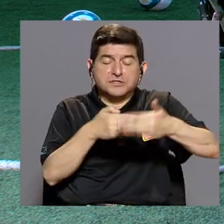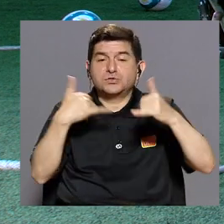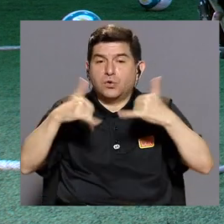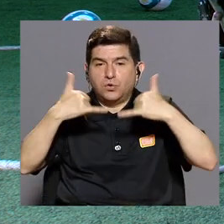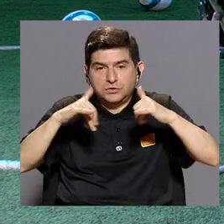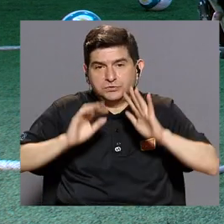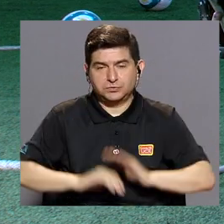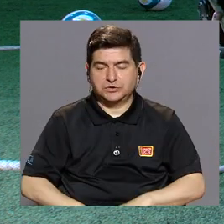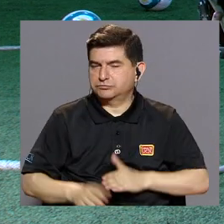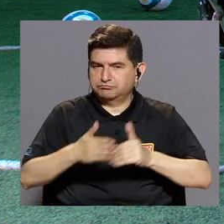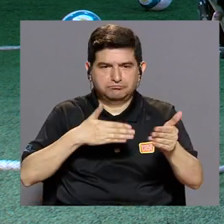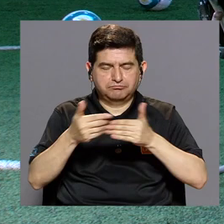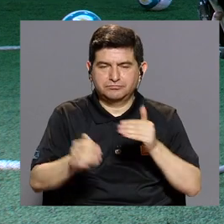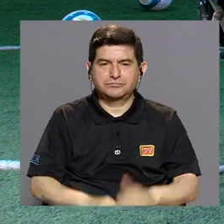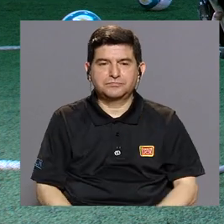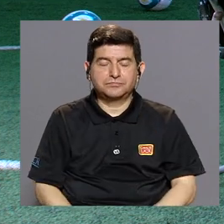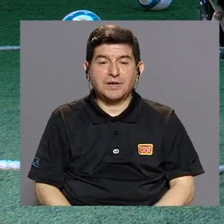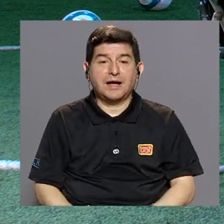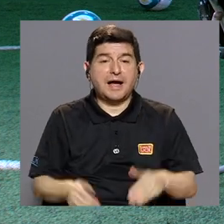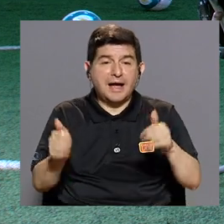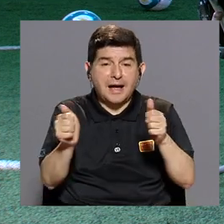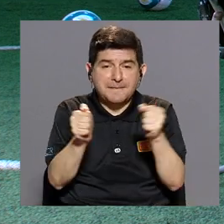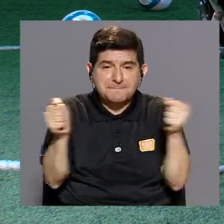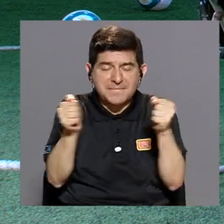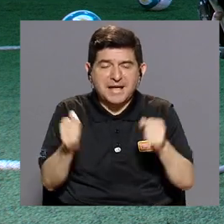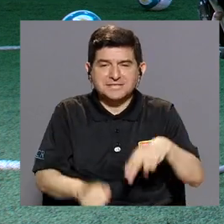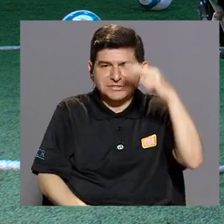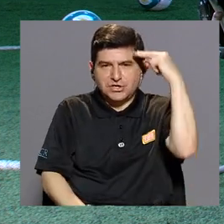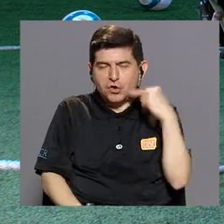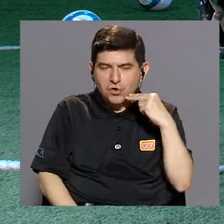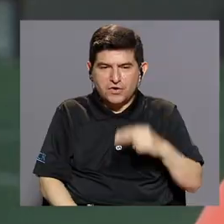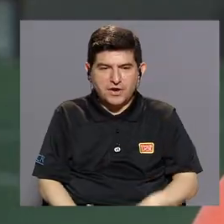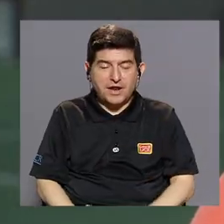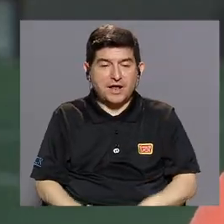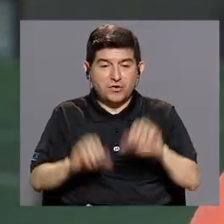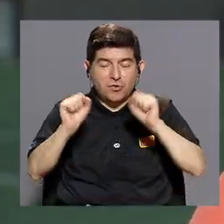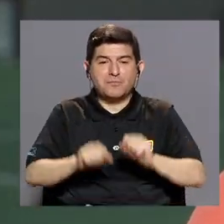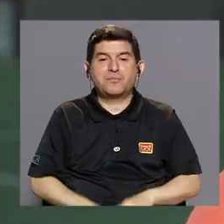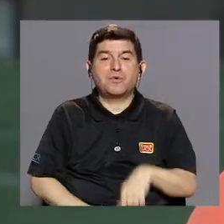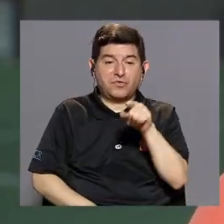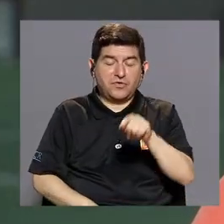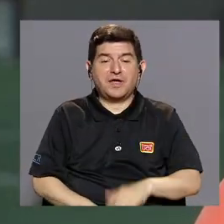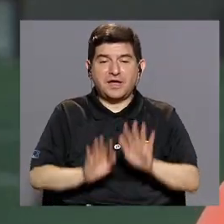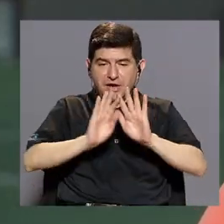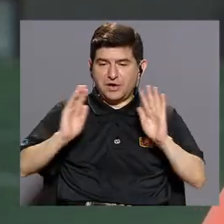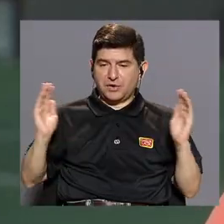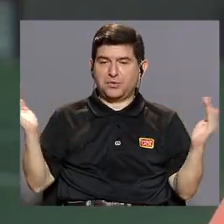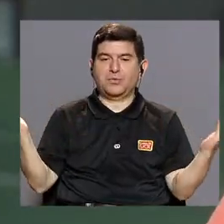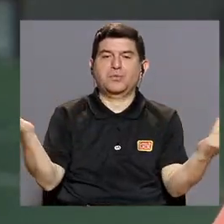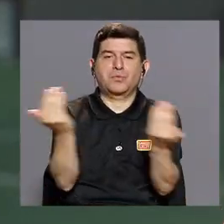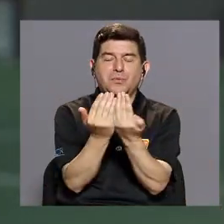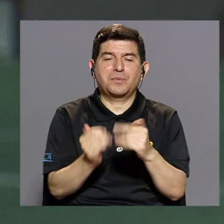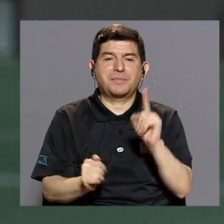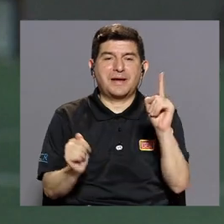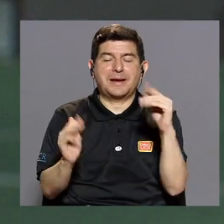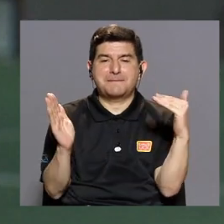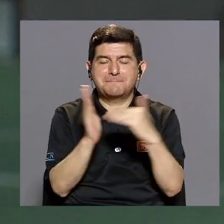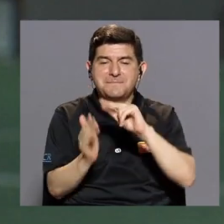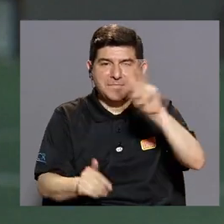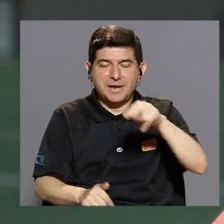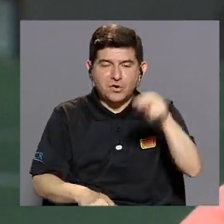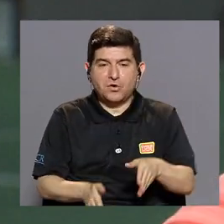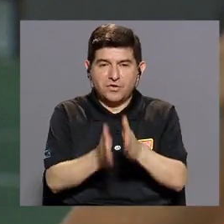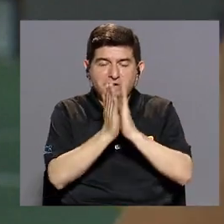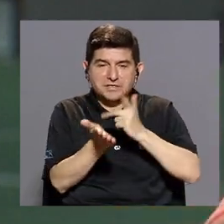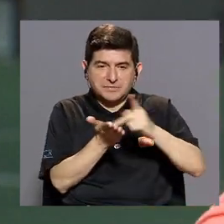después. Conseguimos unos plásticos negros, sí, para cerrar la cancha, para poder cobrar 1,000 colones en la entrada, y la gente se ponía